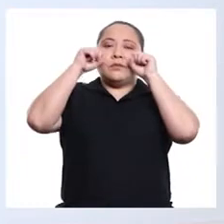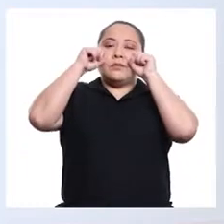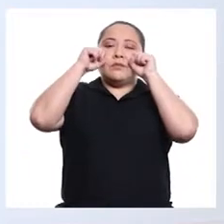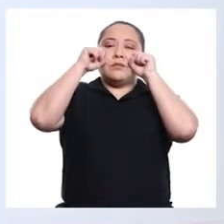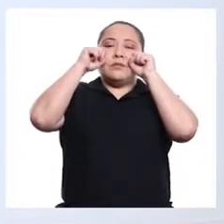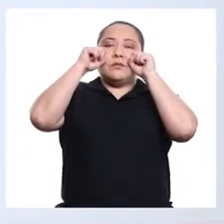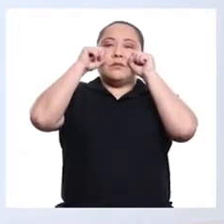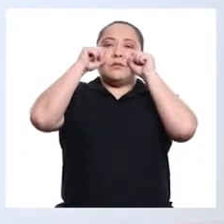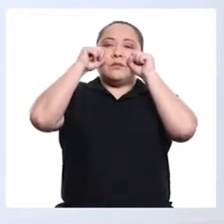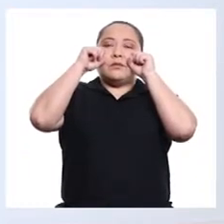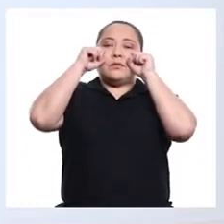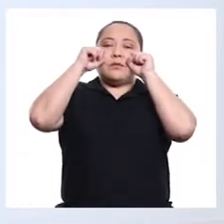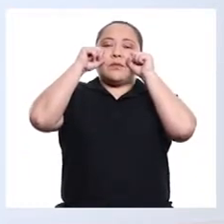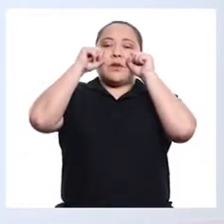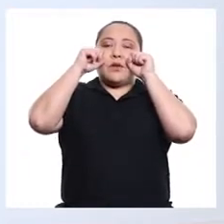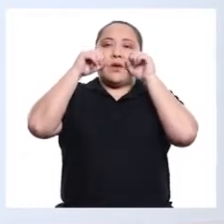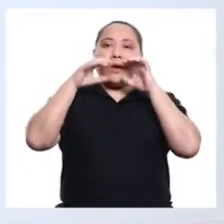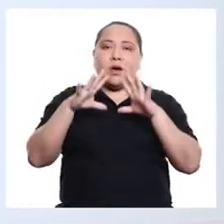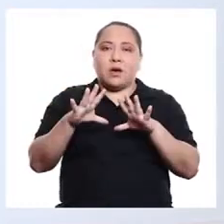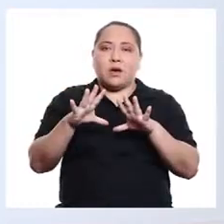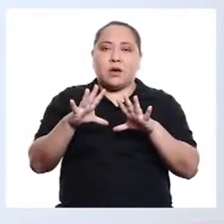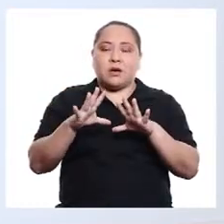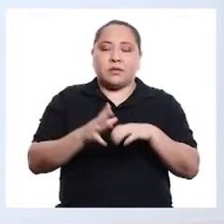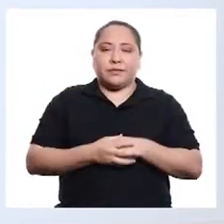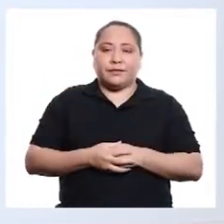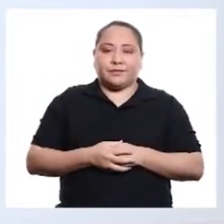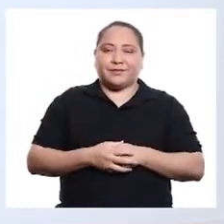más. Respiro y...